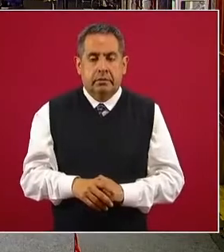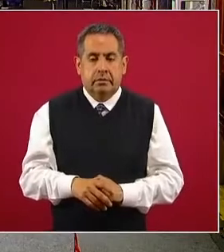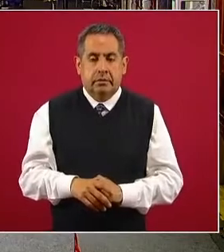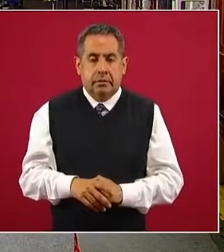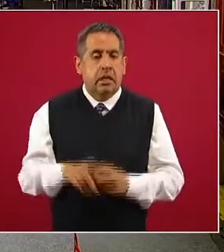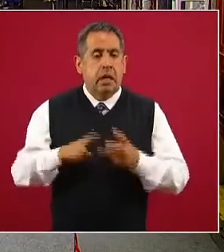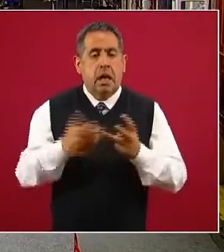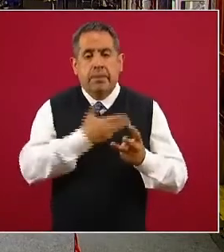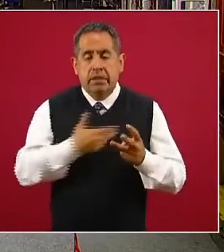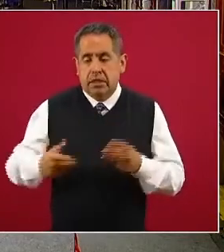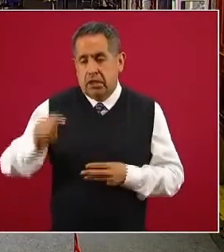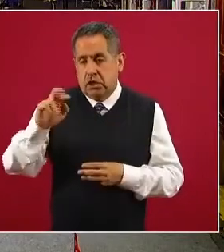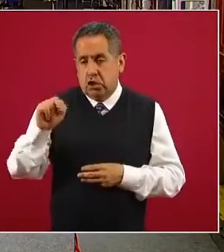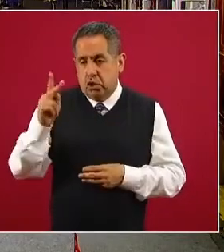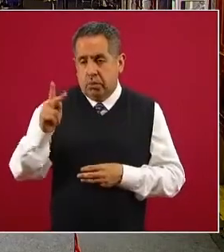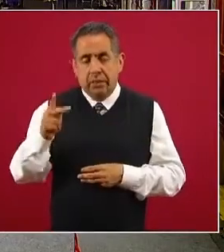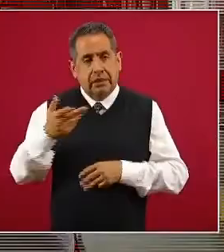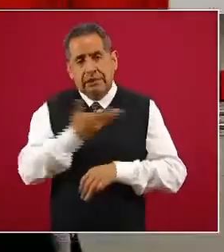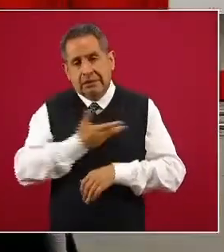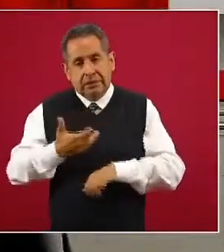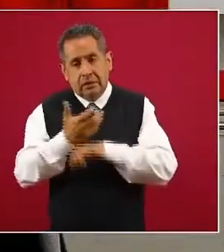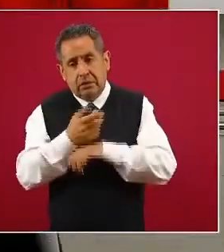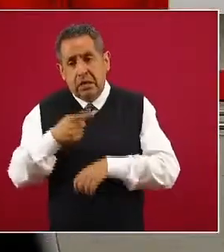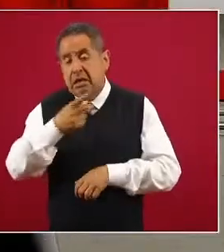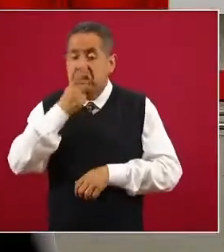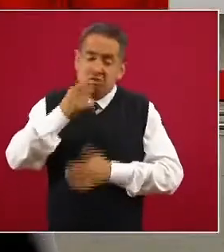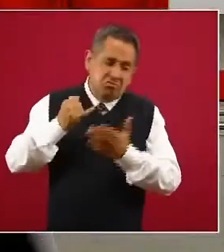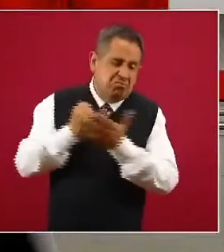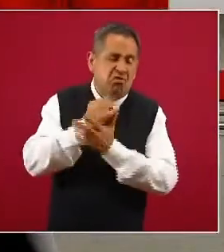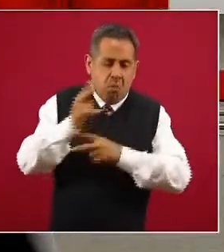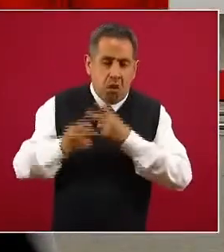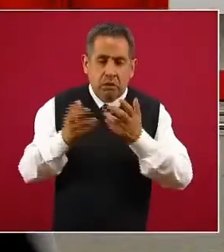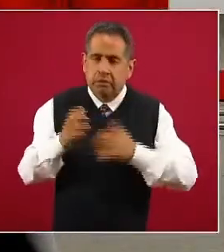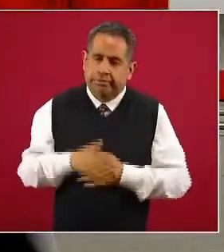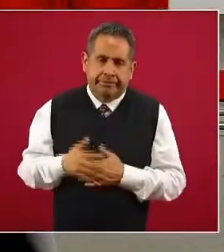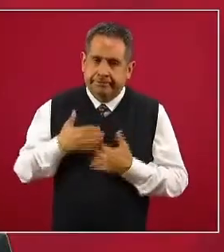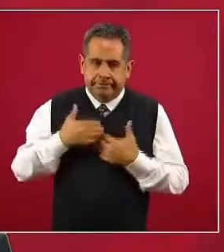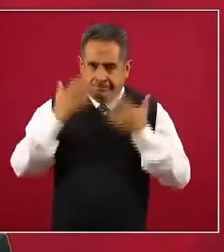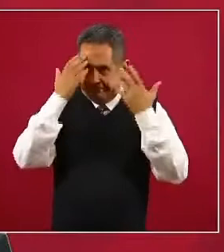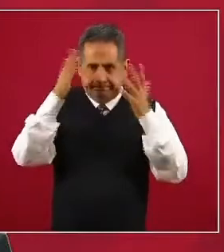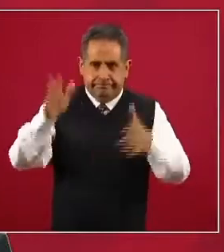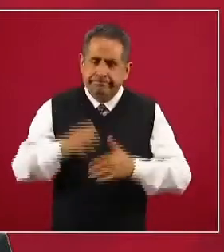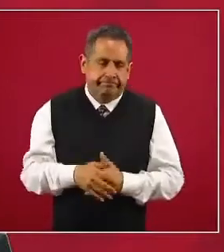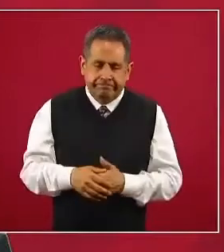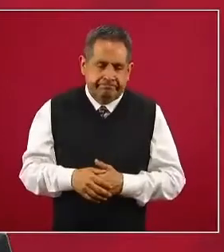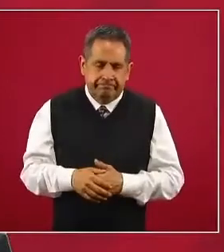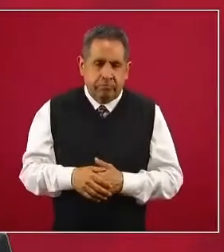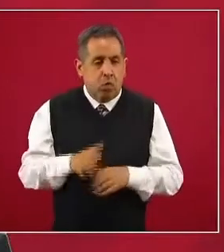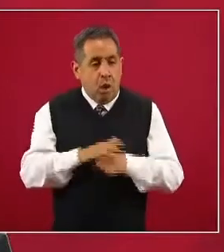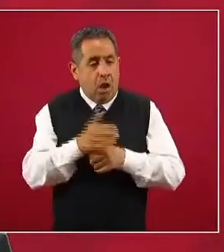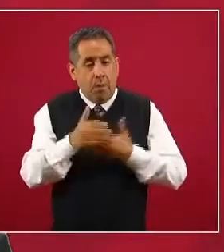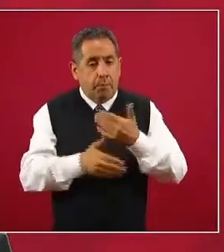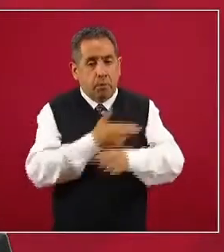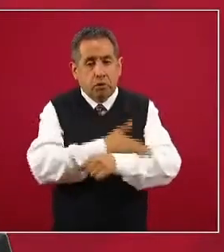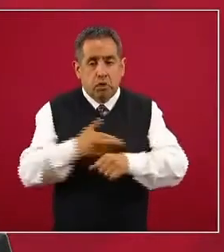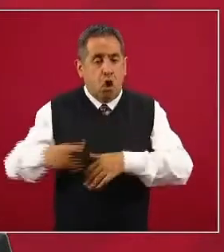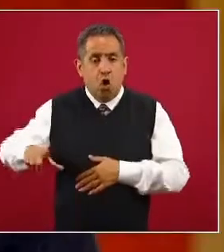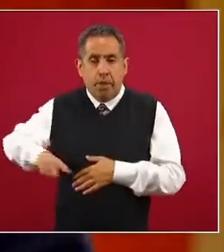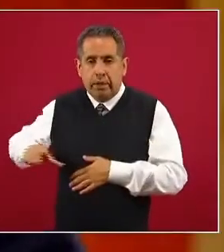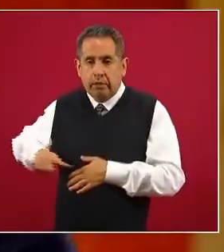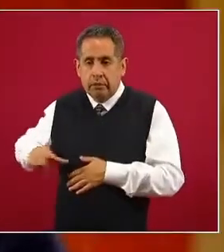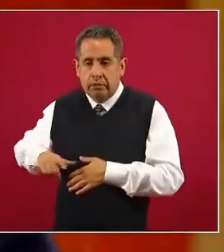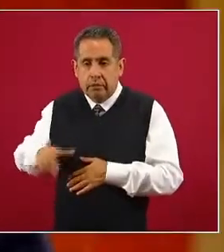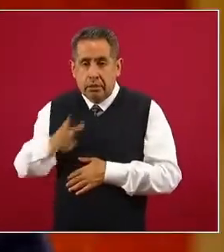Y del presidente Trump, presidente de Estados Unidos, pues hizo esta afirmación. Desconocemos cuál es el proceso, en el gobierno de México no